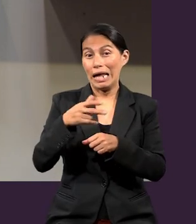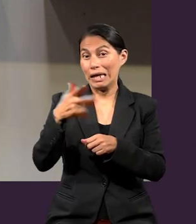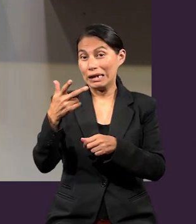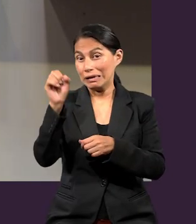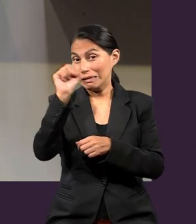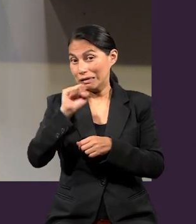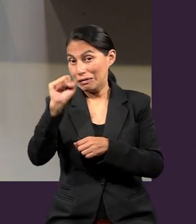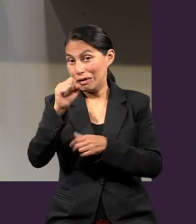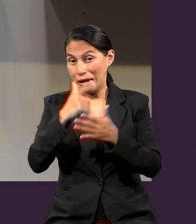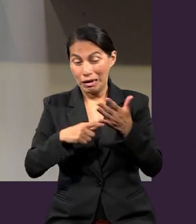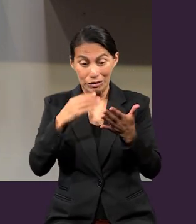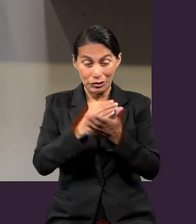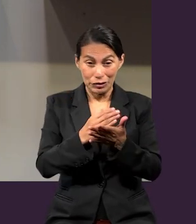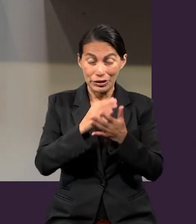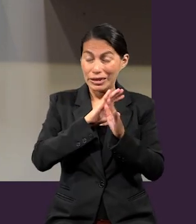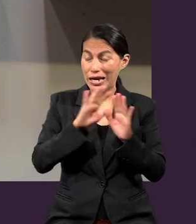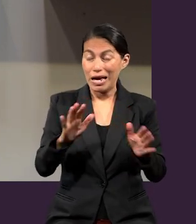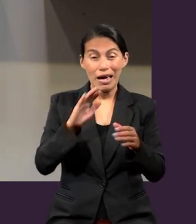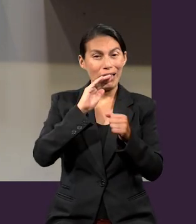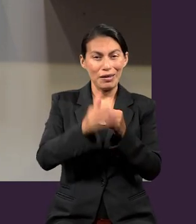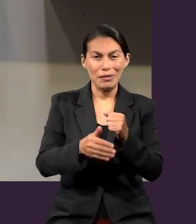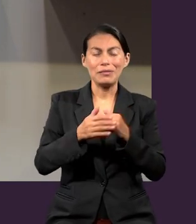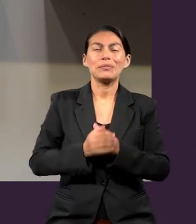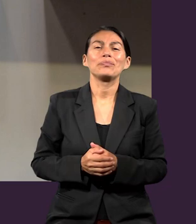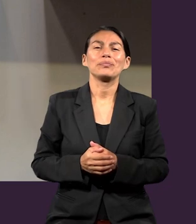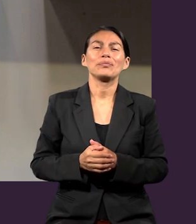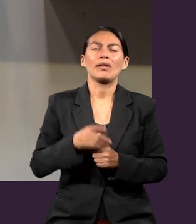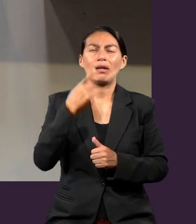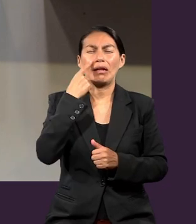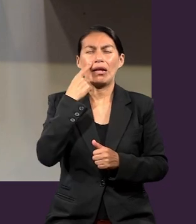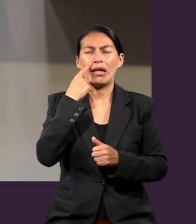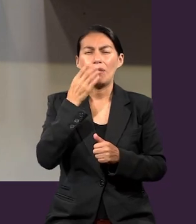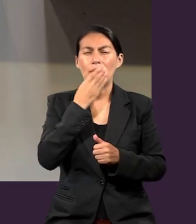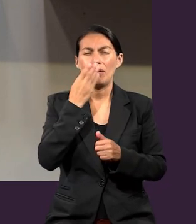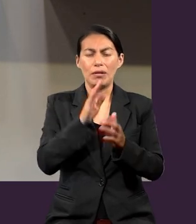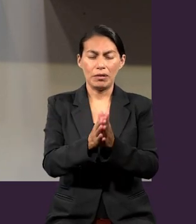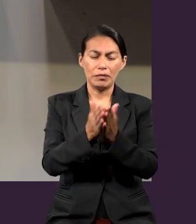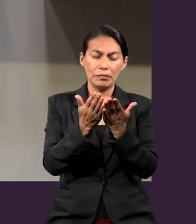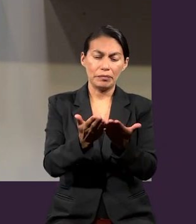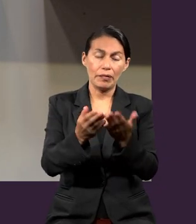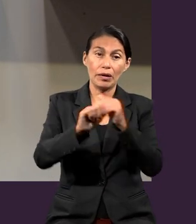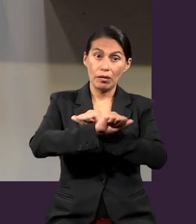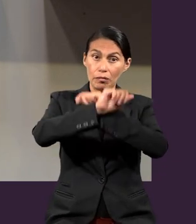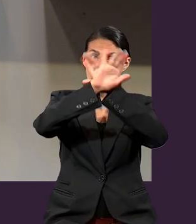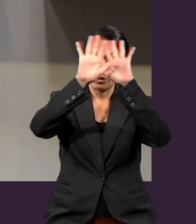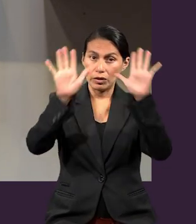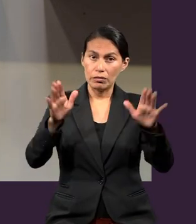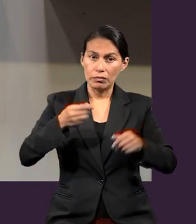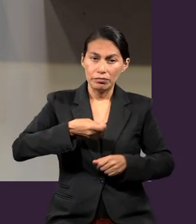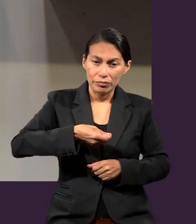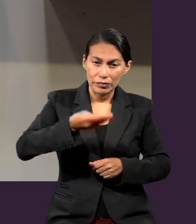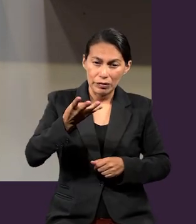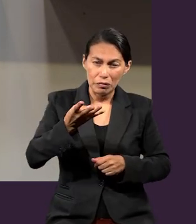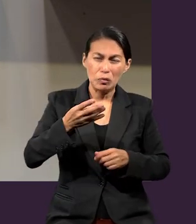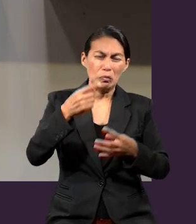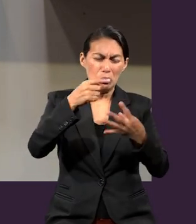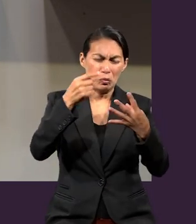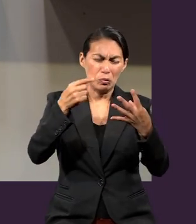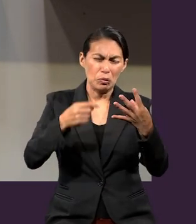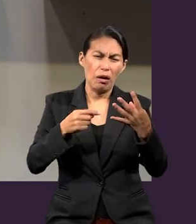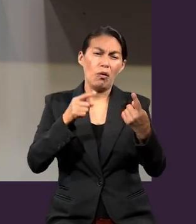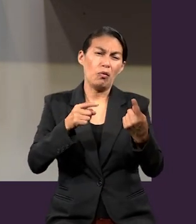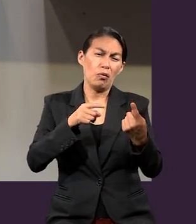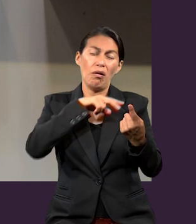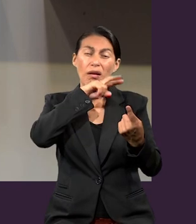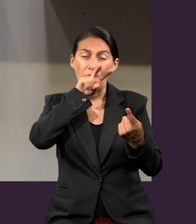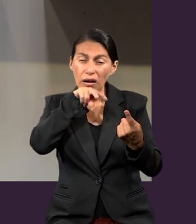lección, de nuestro trimestre también. Y encontramos que en el libro de Apocalipsis hay muchos símbolos. Encontramos el